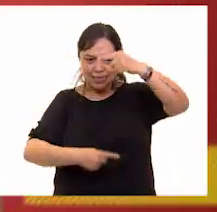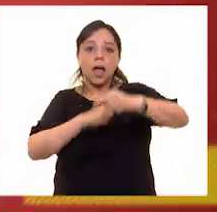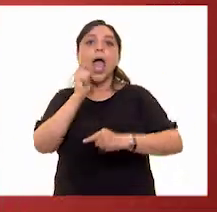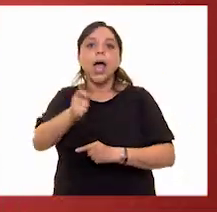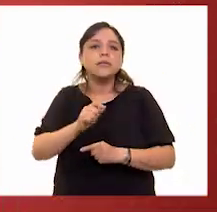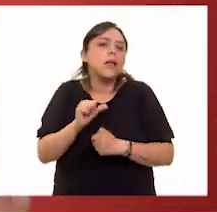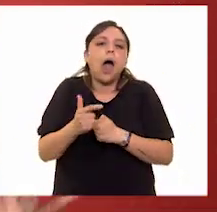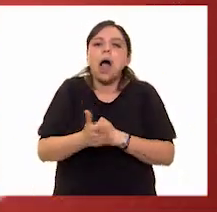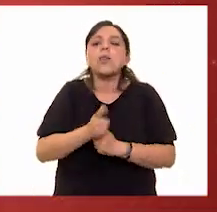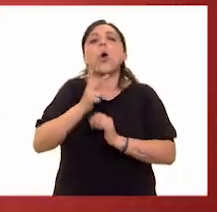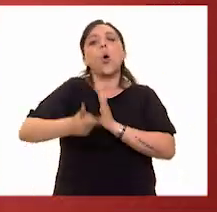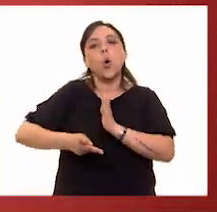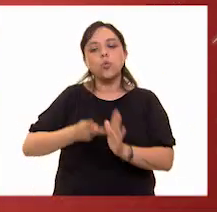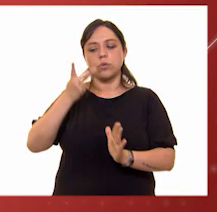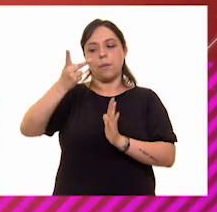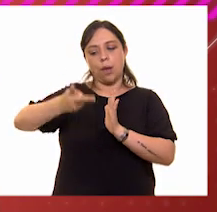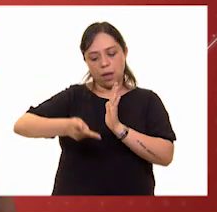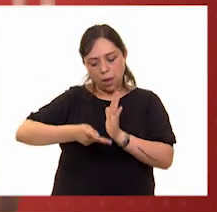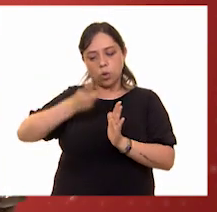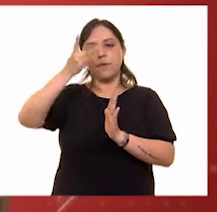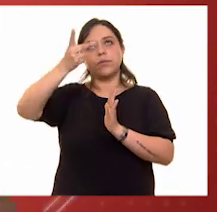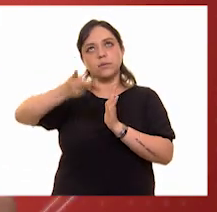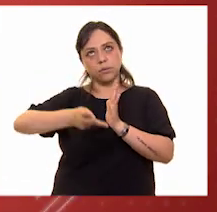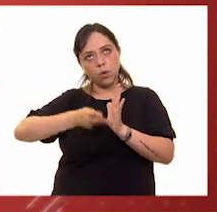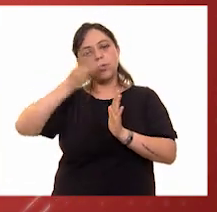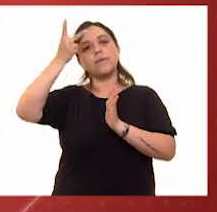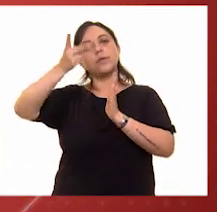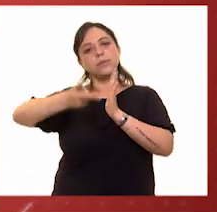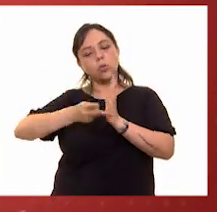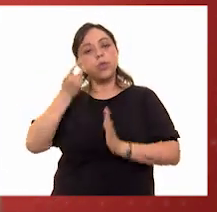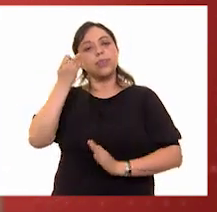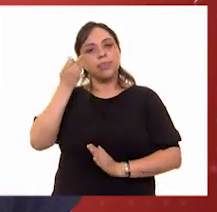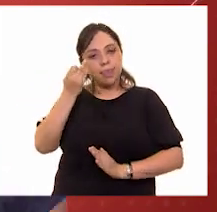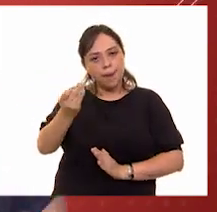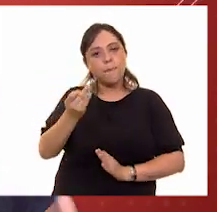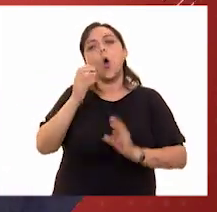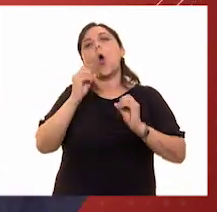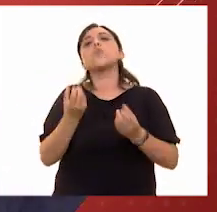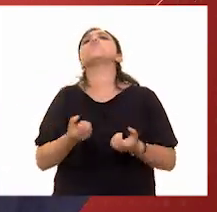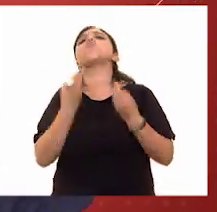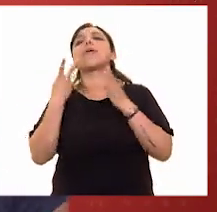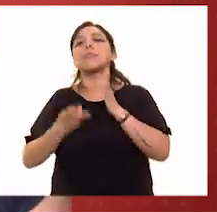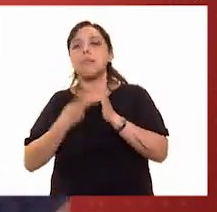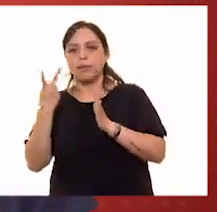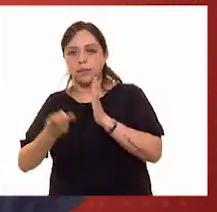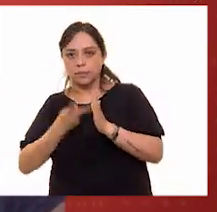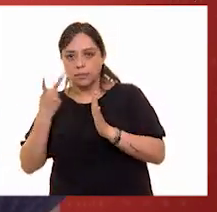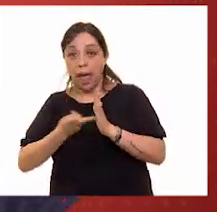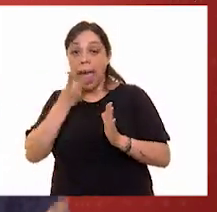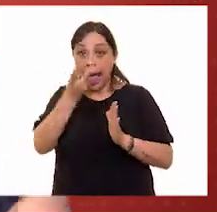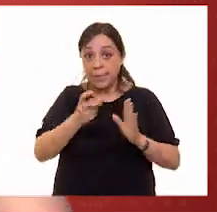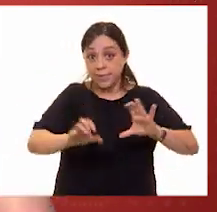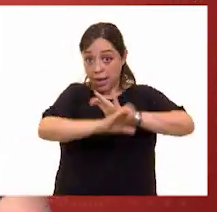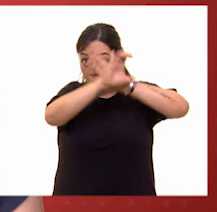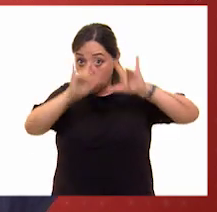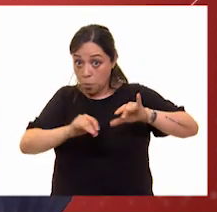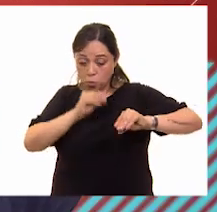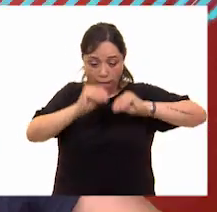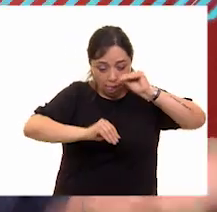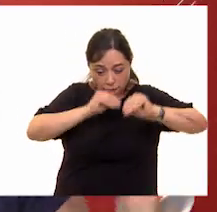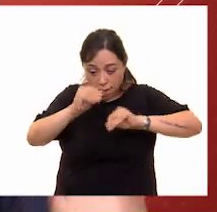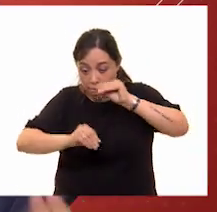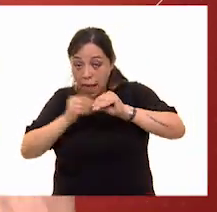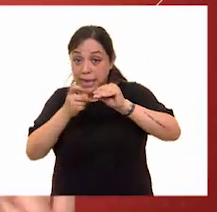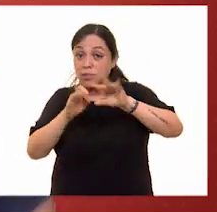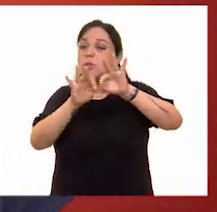repite regularmente cada cierto tiempo o determinado número de veces. Y en programación, esta situación es